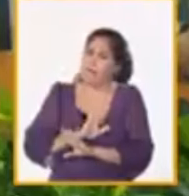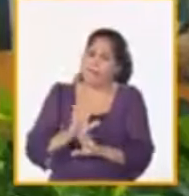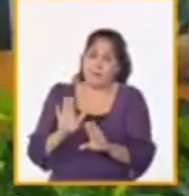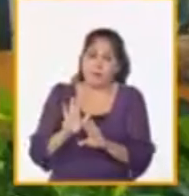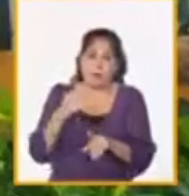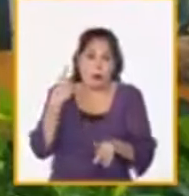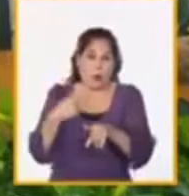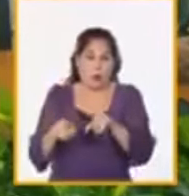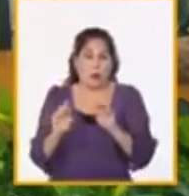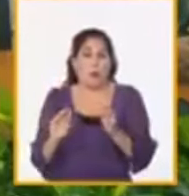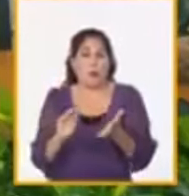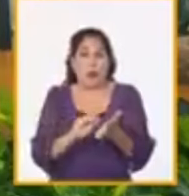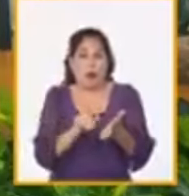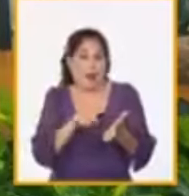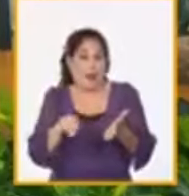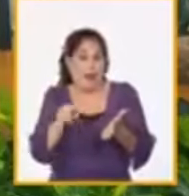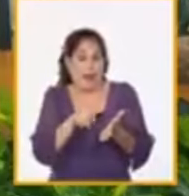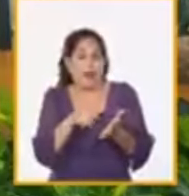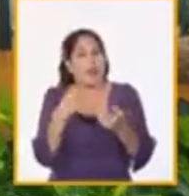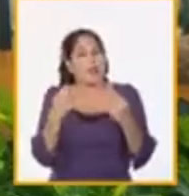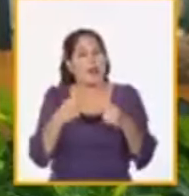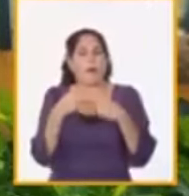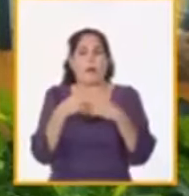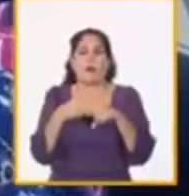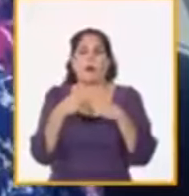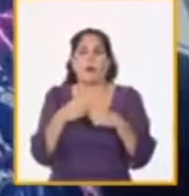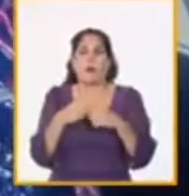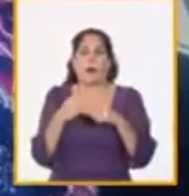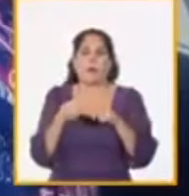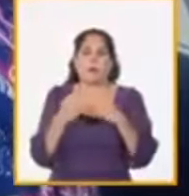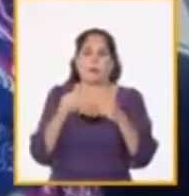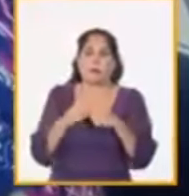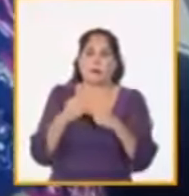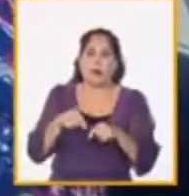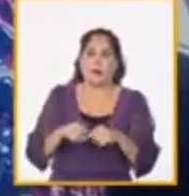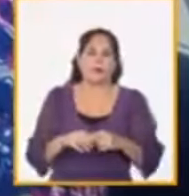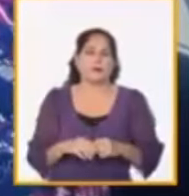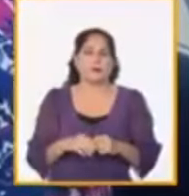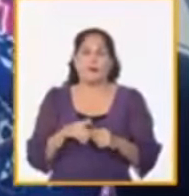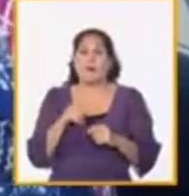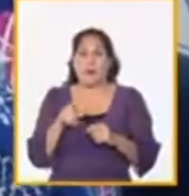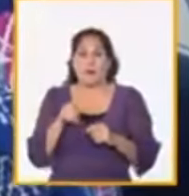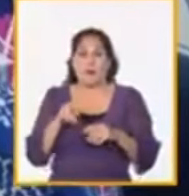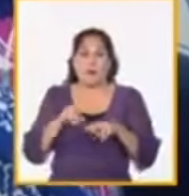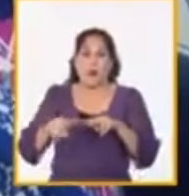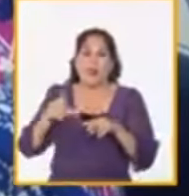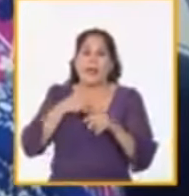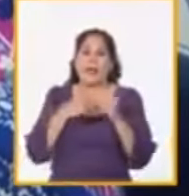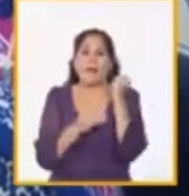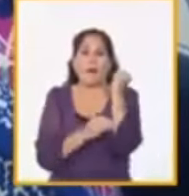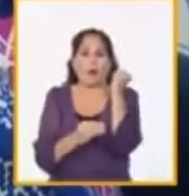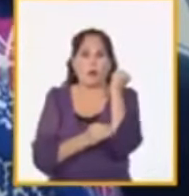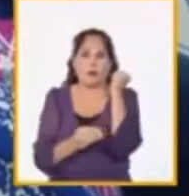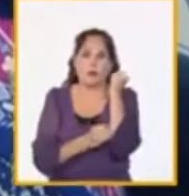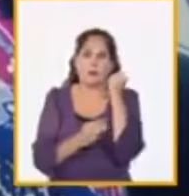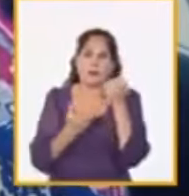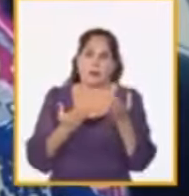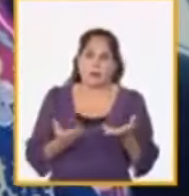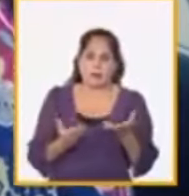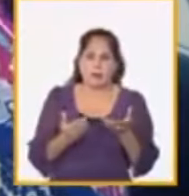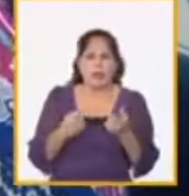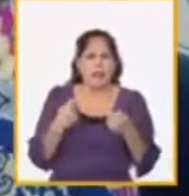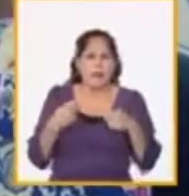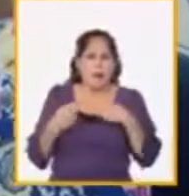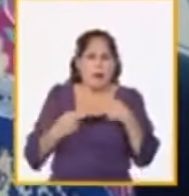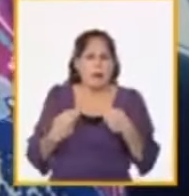que usted lo ponga, te dan soluciones para cualquier cosa. Aquí hay una fortaleza. Exactamente, es una fortaleza. Entonces lo único que tenemos que